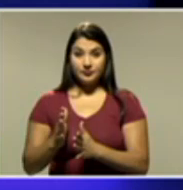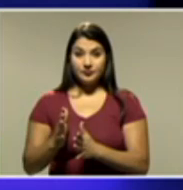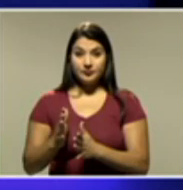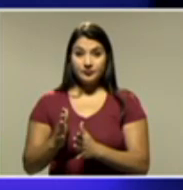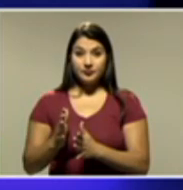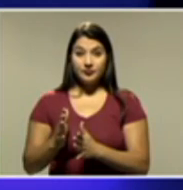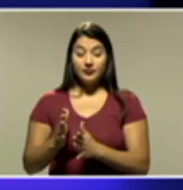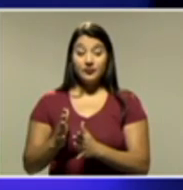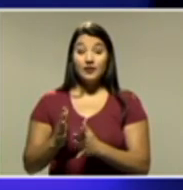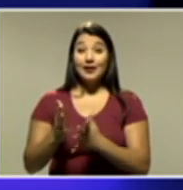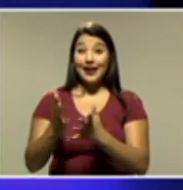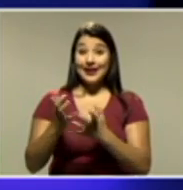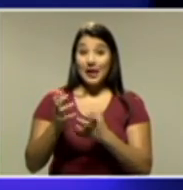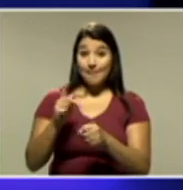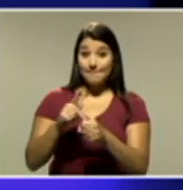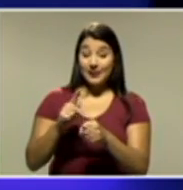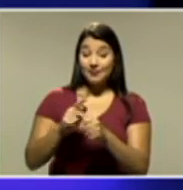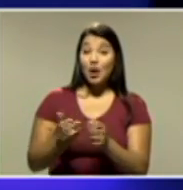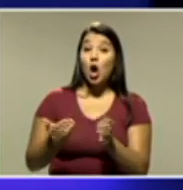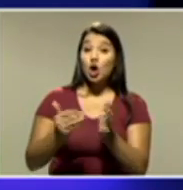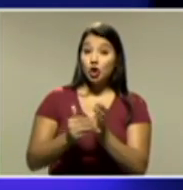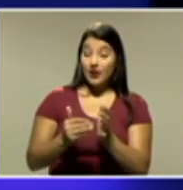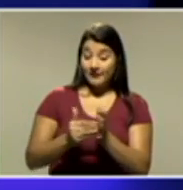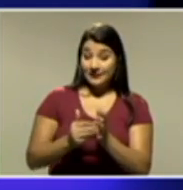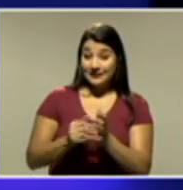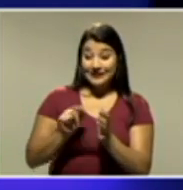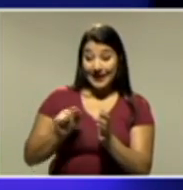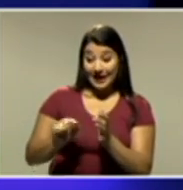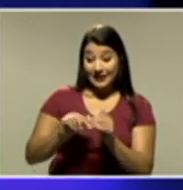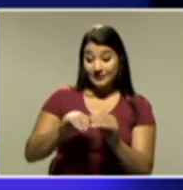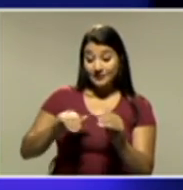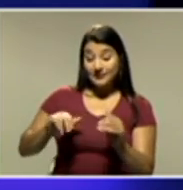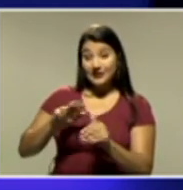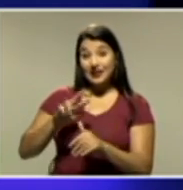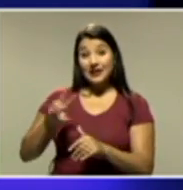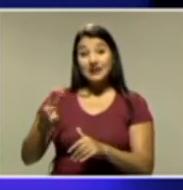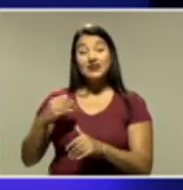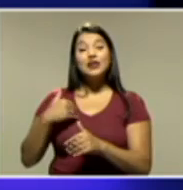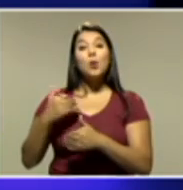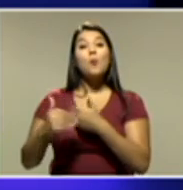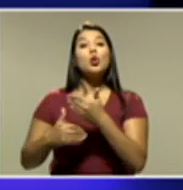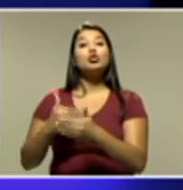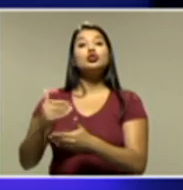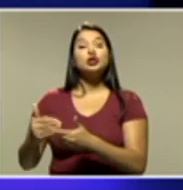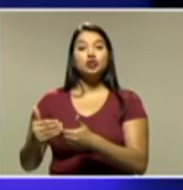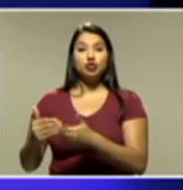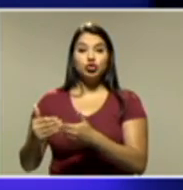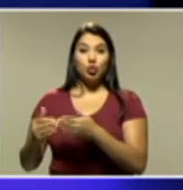que quieren reelegirse, de ellos 37 tienen causas penales.